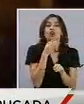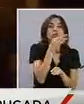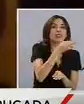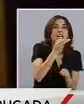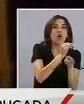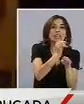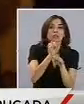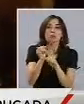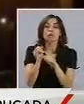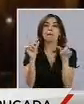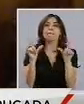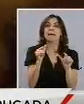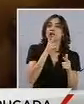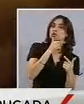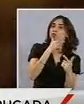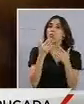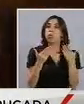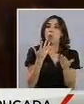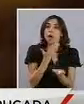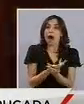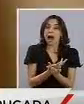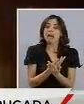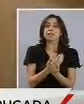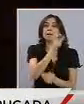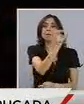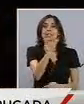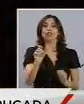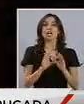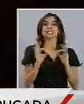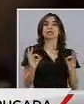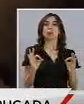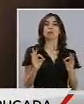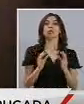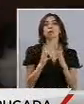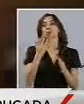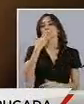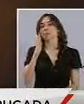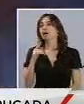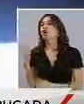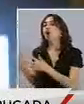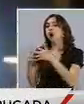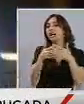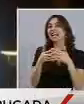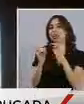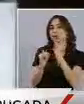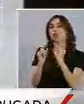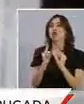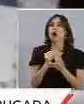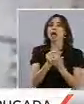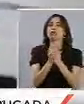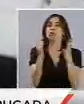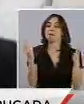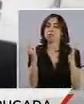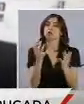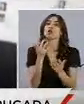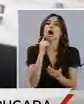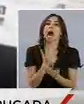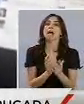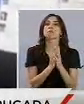mientras menos espacio y incertidumbre den, el comportamiento de la población va a ser mucho mejor. Y las redes sociales a veces nos ayudan mucho porque hay mucha